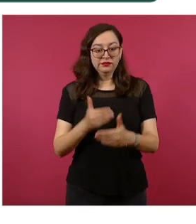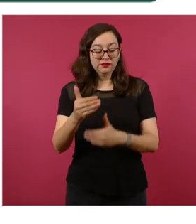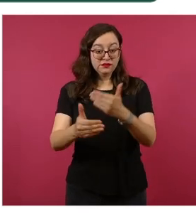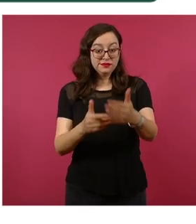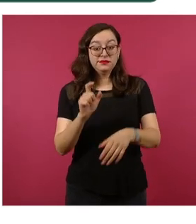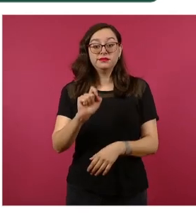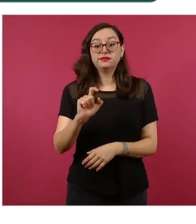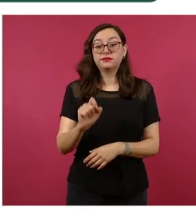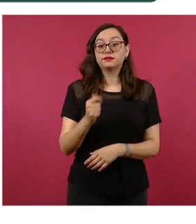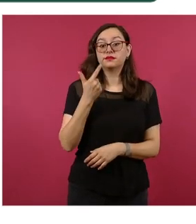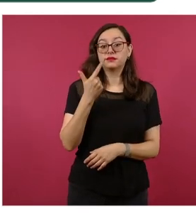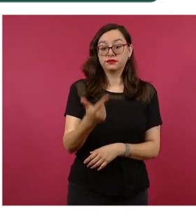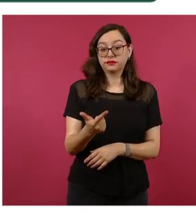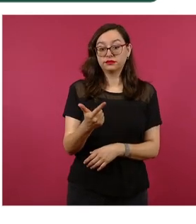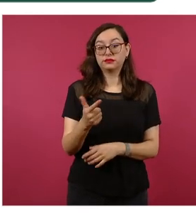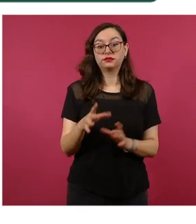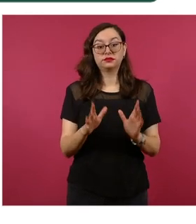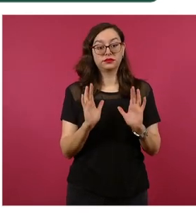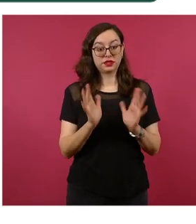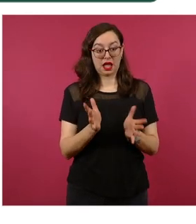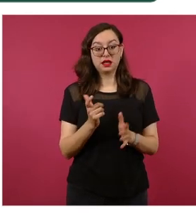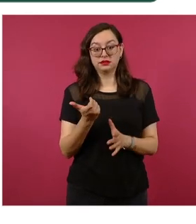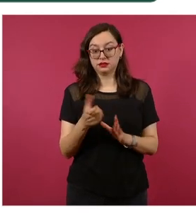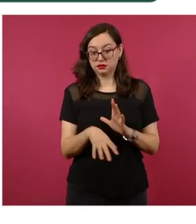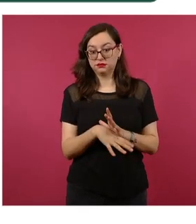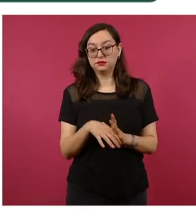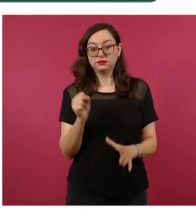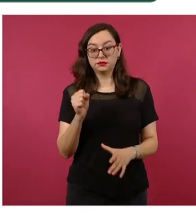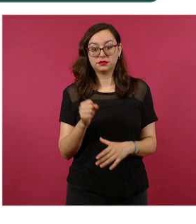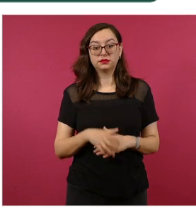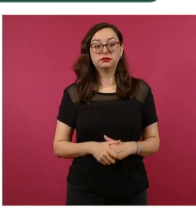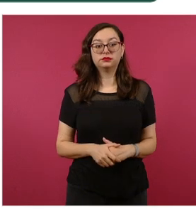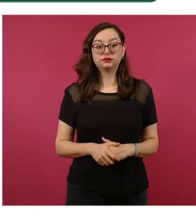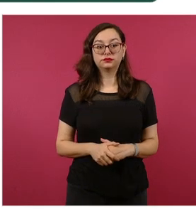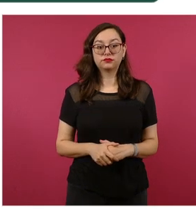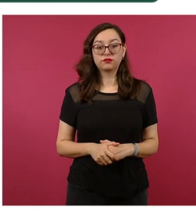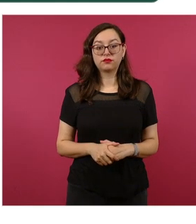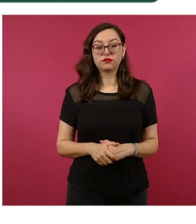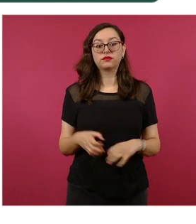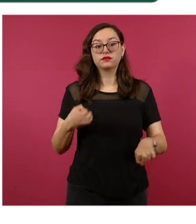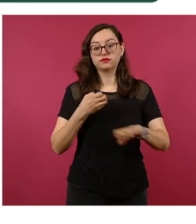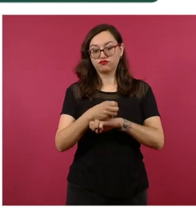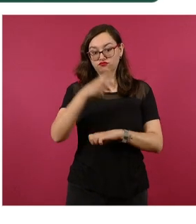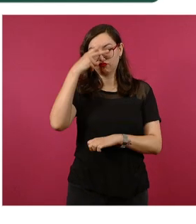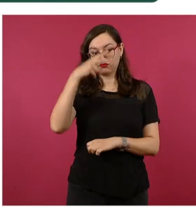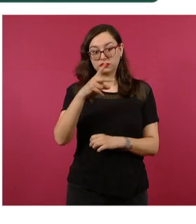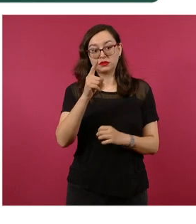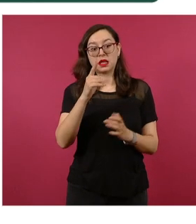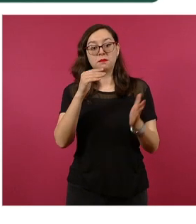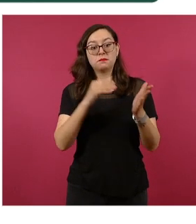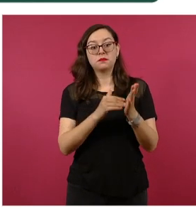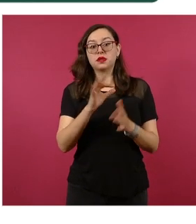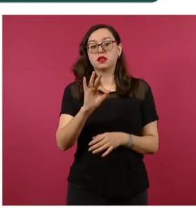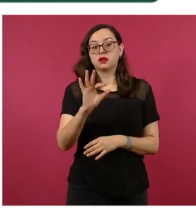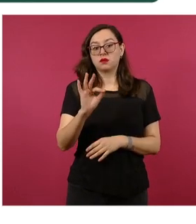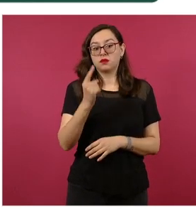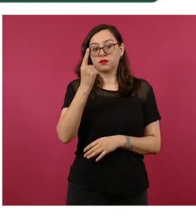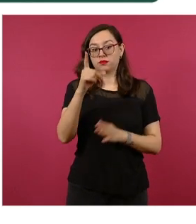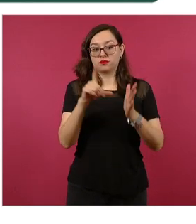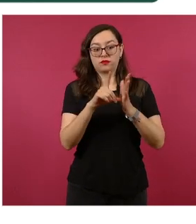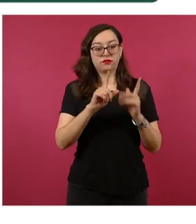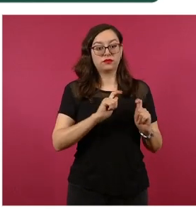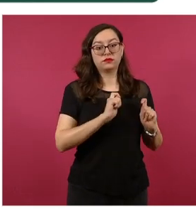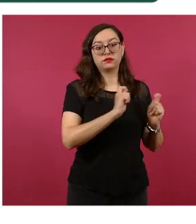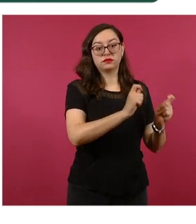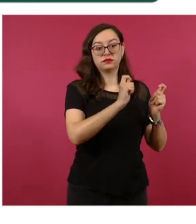ya han tenido alguna disposición de recursos. La siguiente, tenemos al Estado de México, 1.041 tarjetas son las que